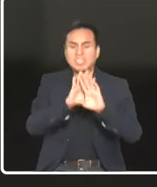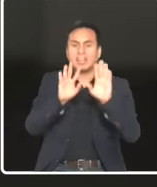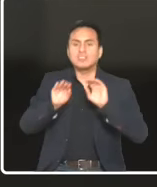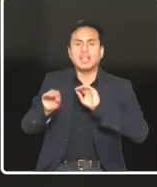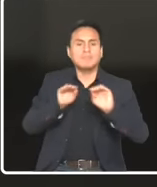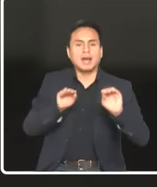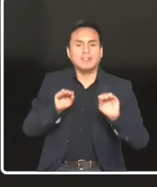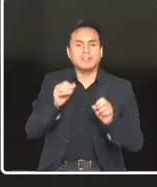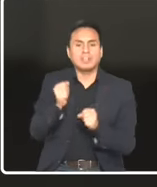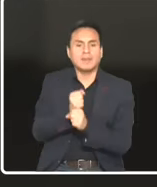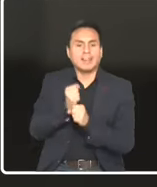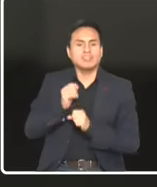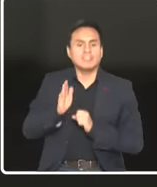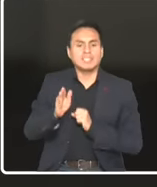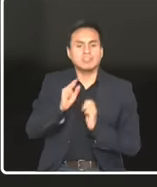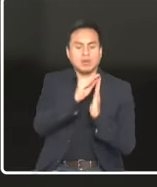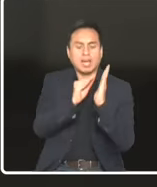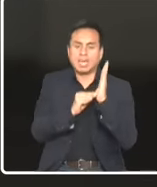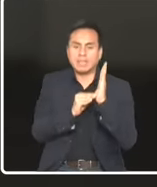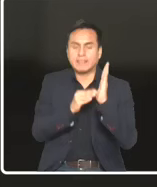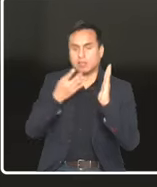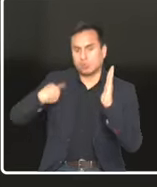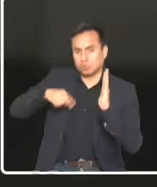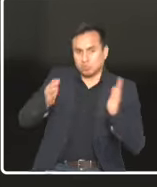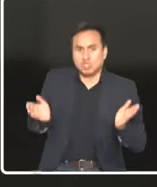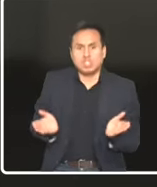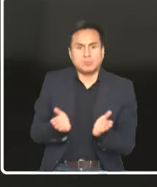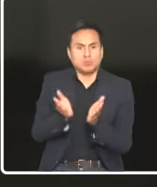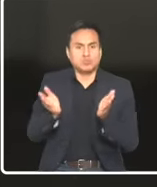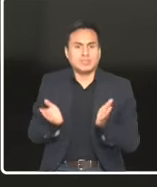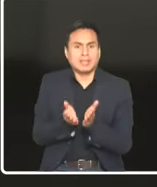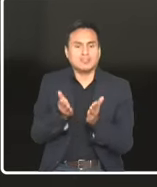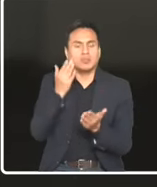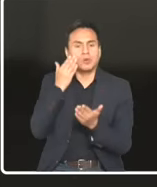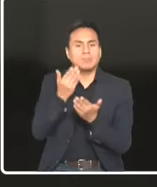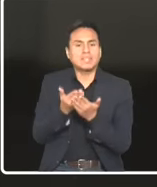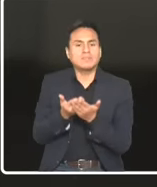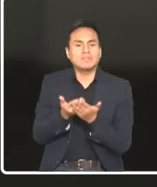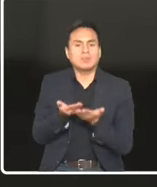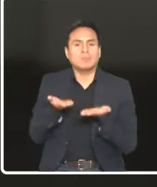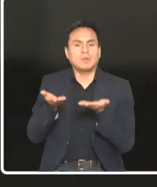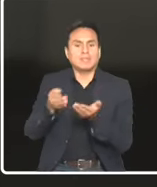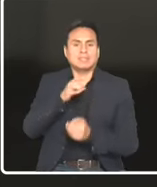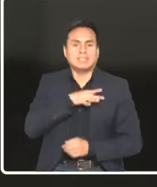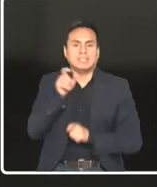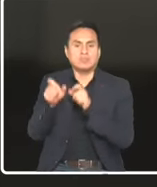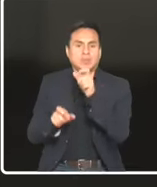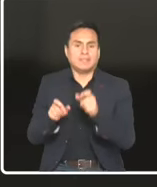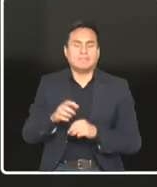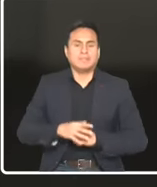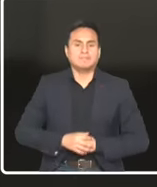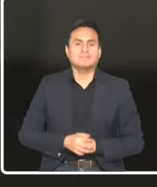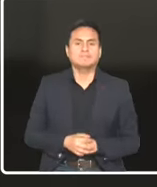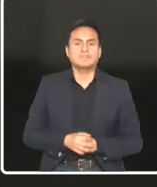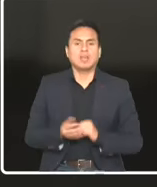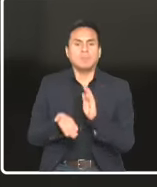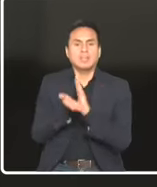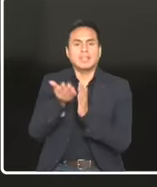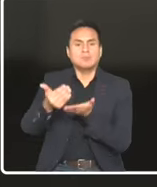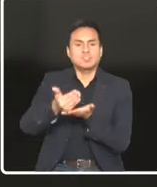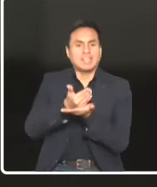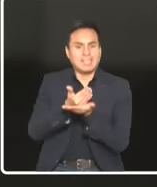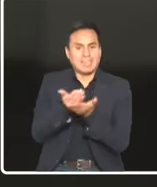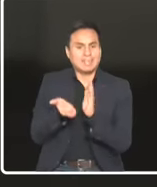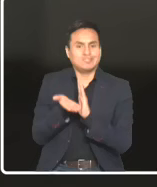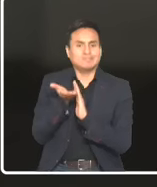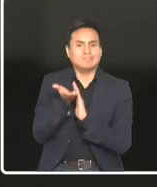llamado a seguir trabajando en la agenda que hemos venido impulsando En beneficio para chile y su gente aumentar los